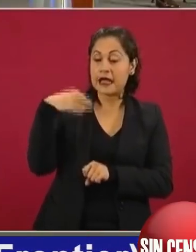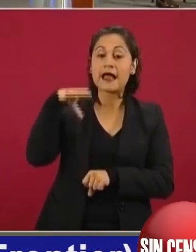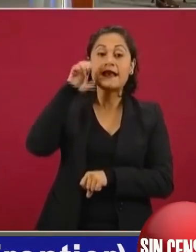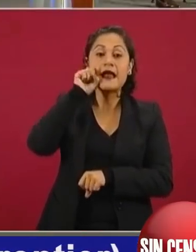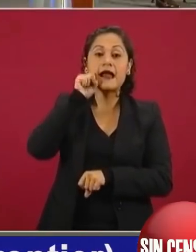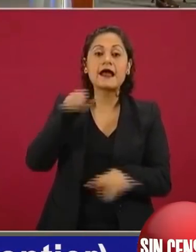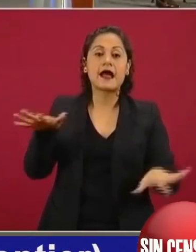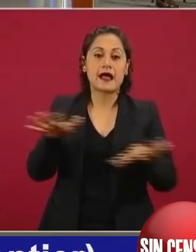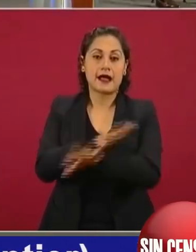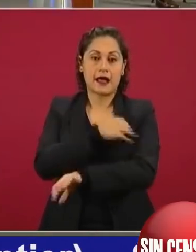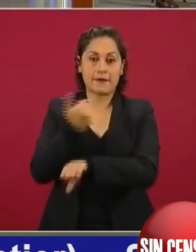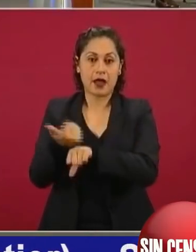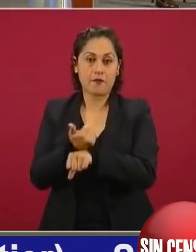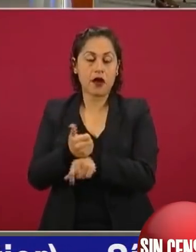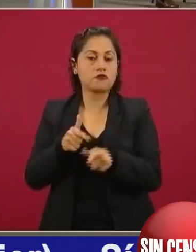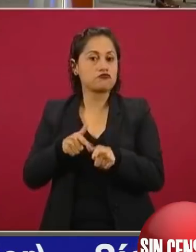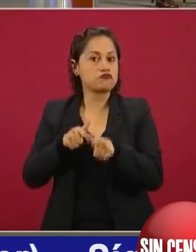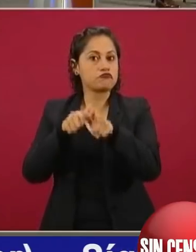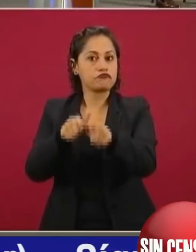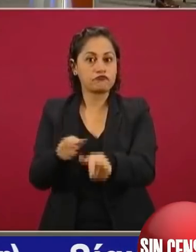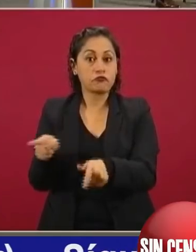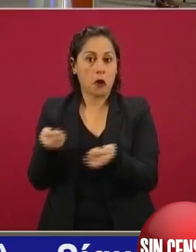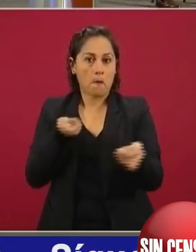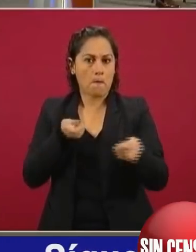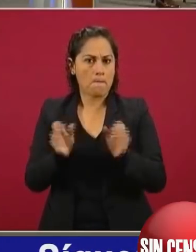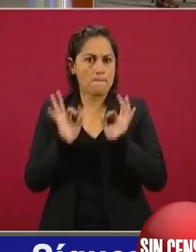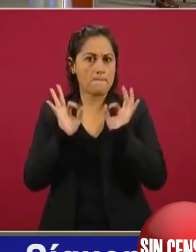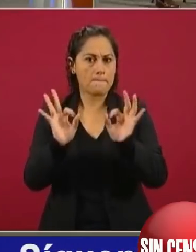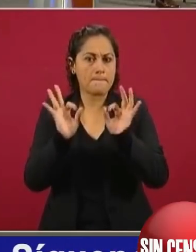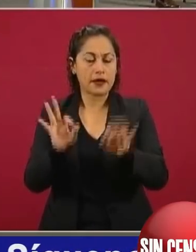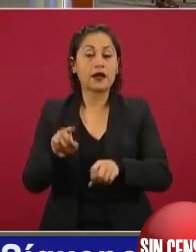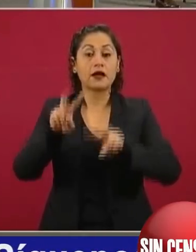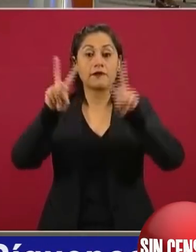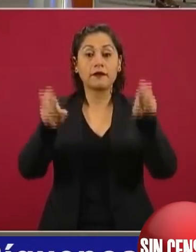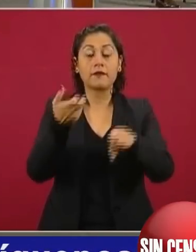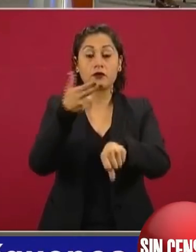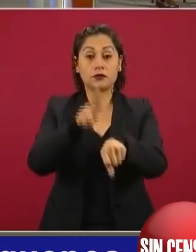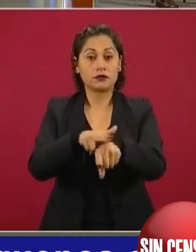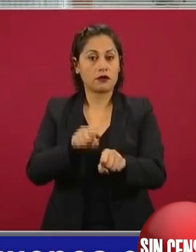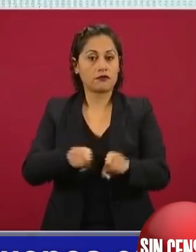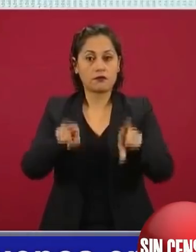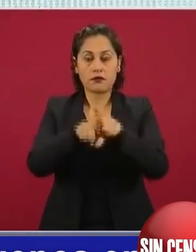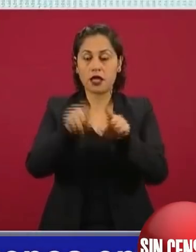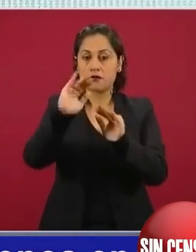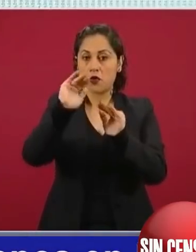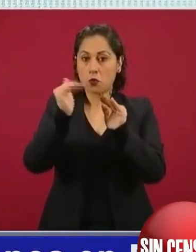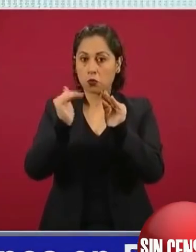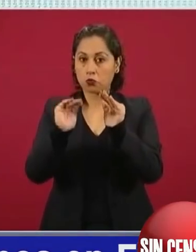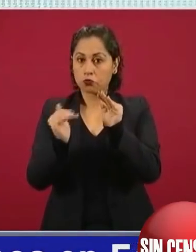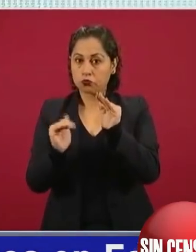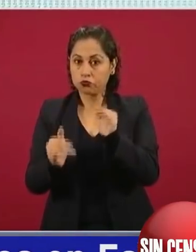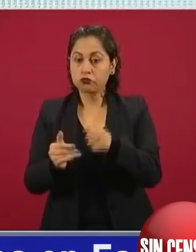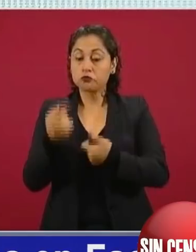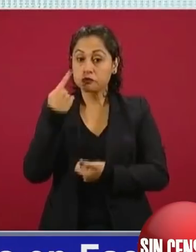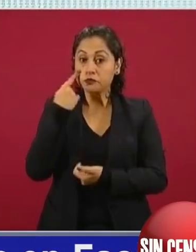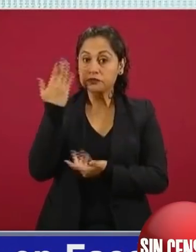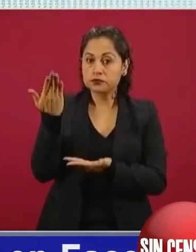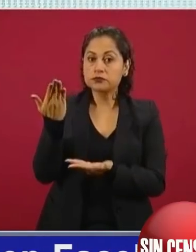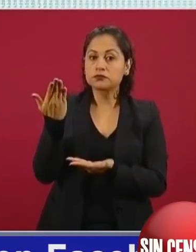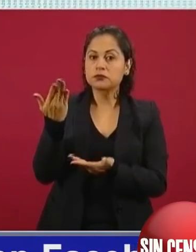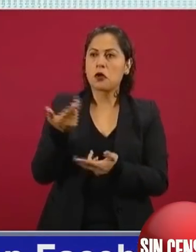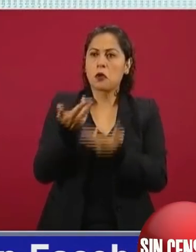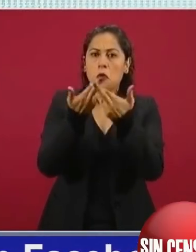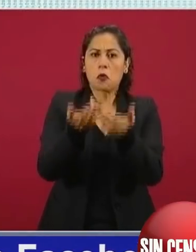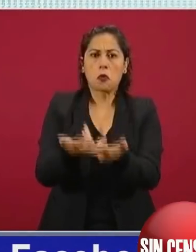a amarillo y continúa en buen control. La siguiente, lo mismo la hospitalización, va en descenso continuo, tiene todavía una muy amplia